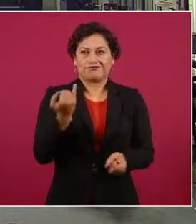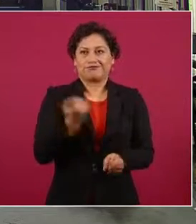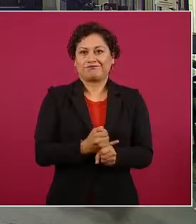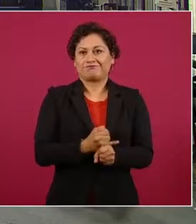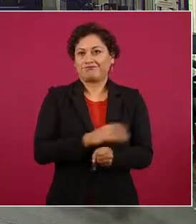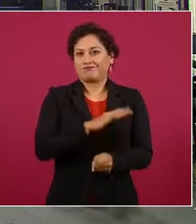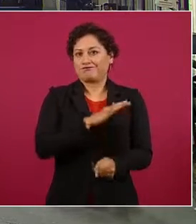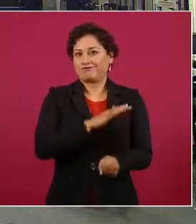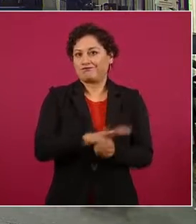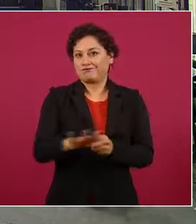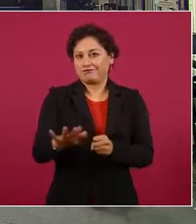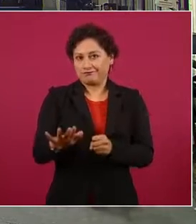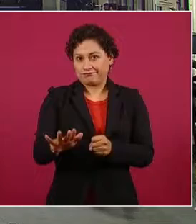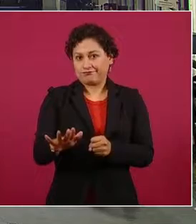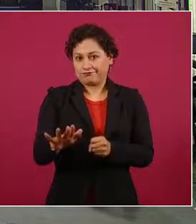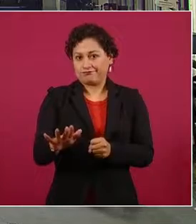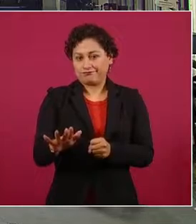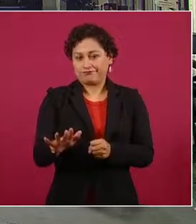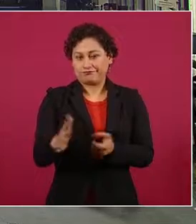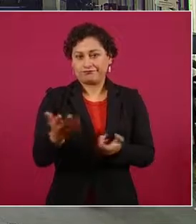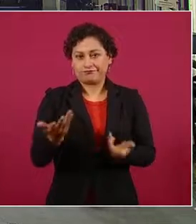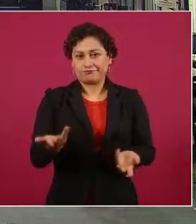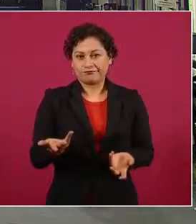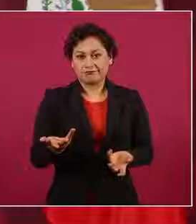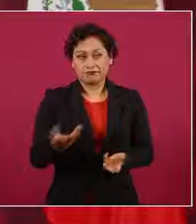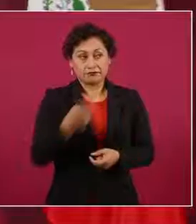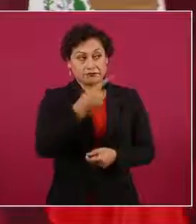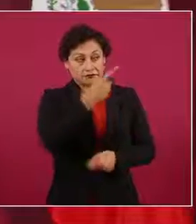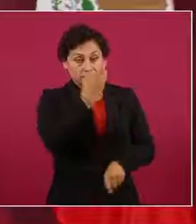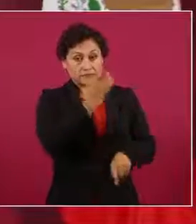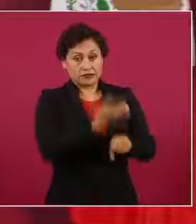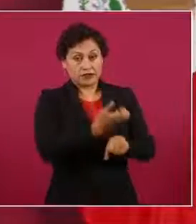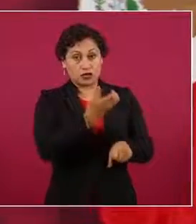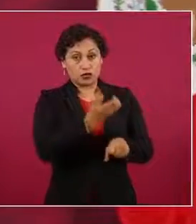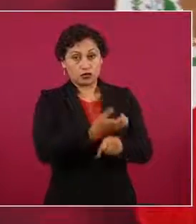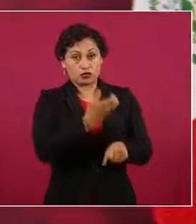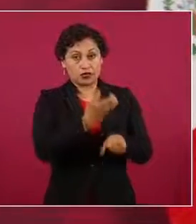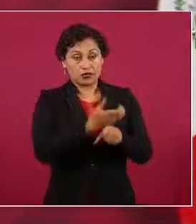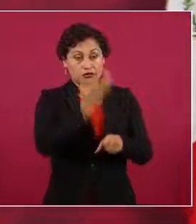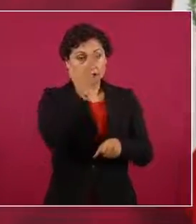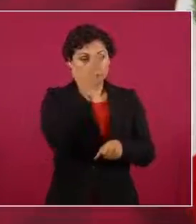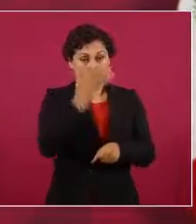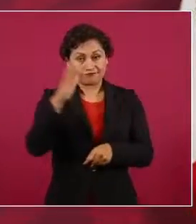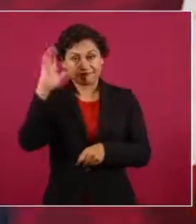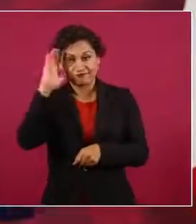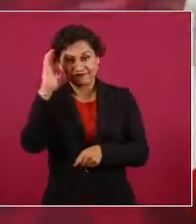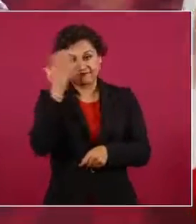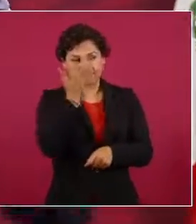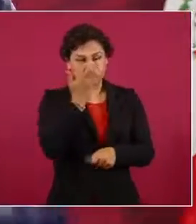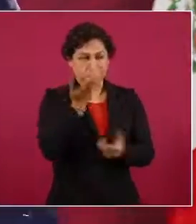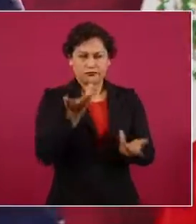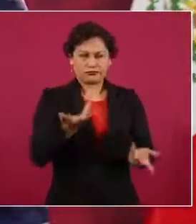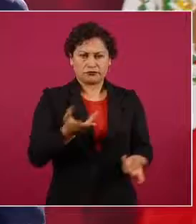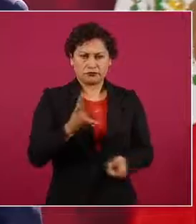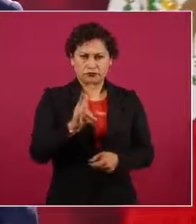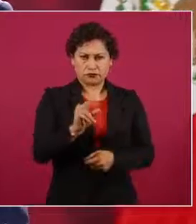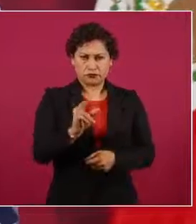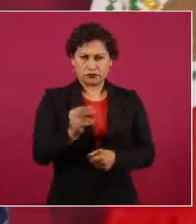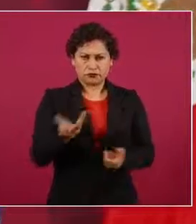ustedes no tienen un doble discurso, no son demagogos, nos están diciendo